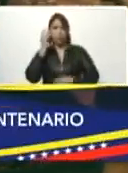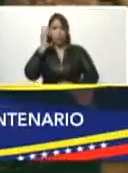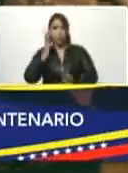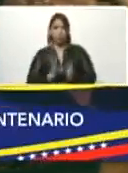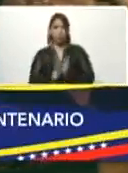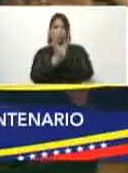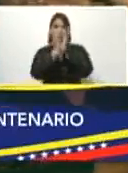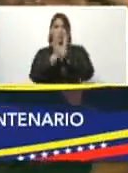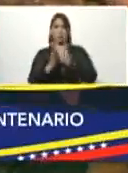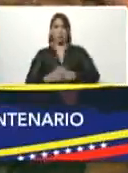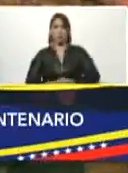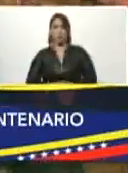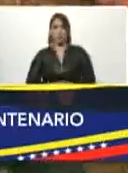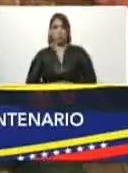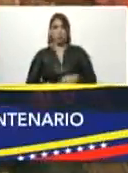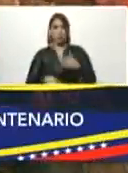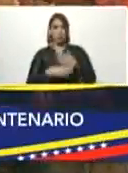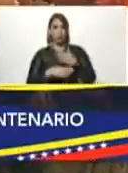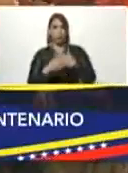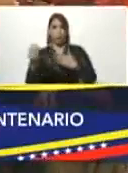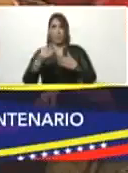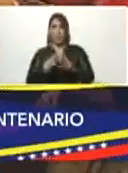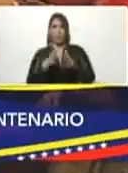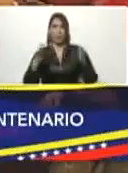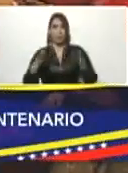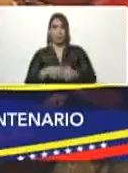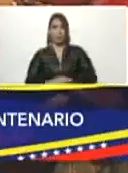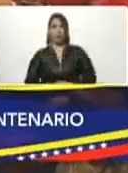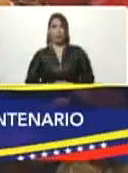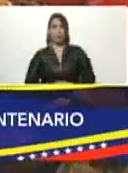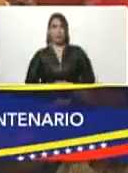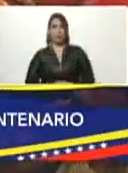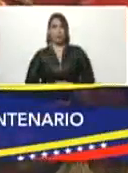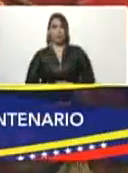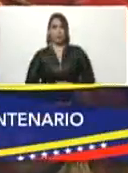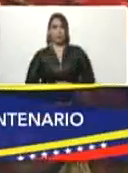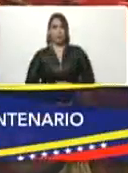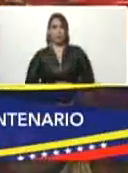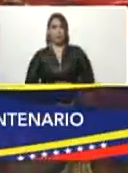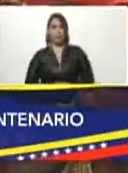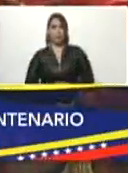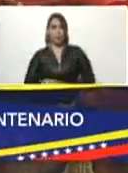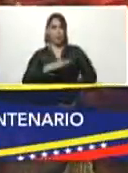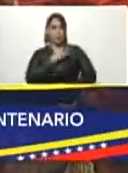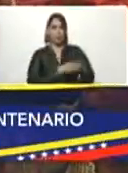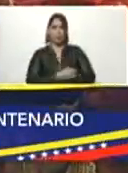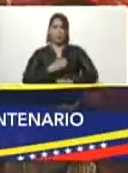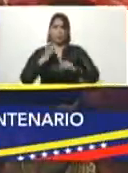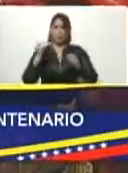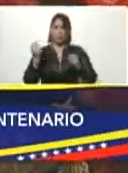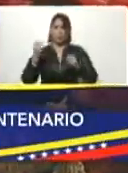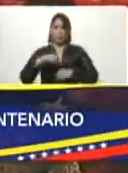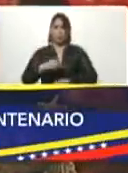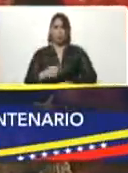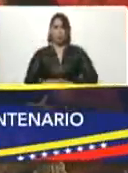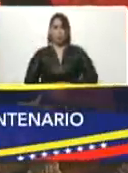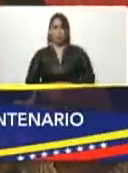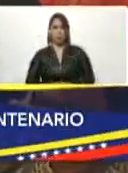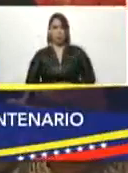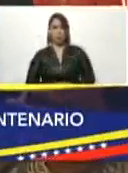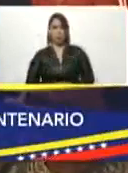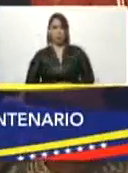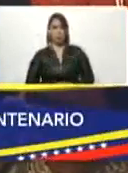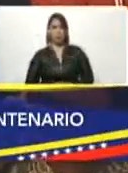son todavía más grandes. El fenómeno es enorme, es colosalmente mucho mayor y